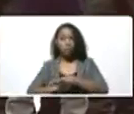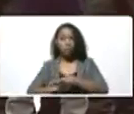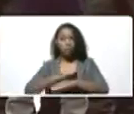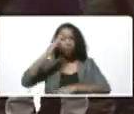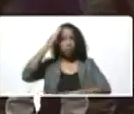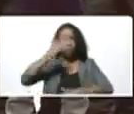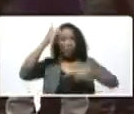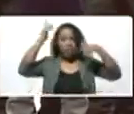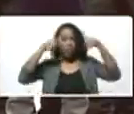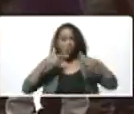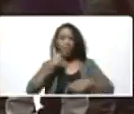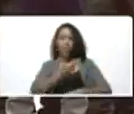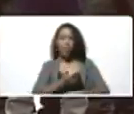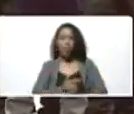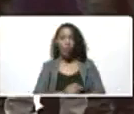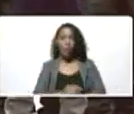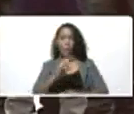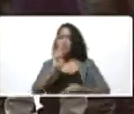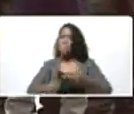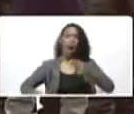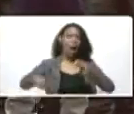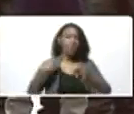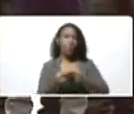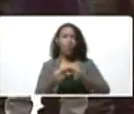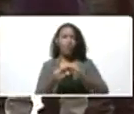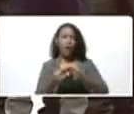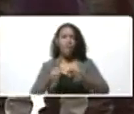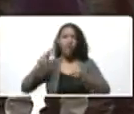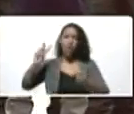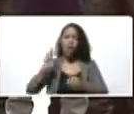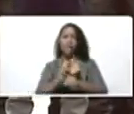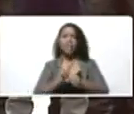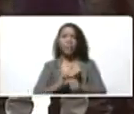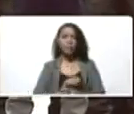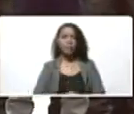Comandante Chávez dijo, más nunca violencia.